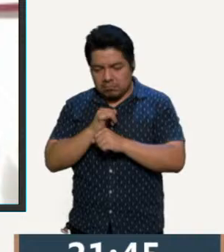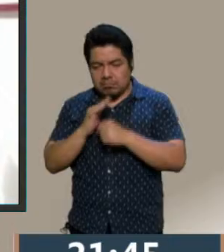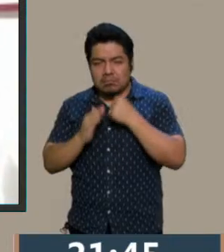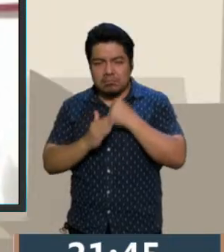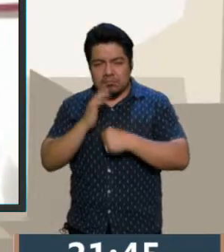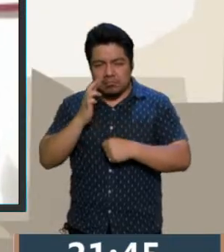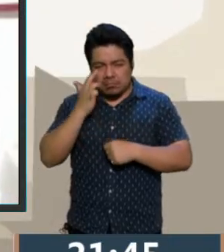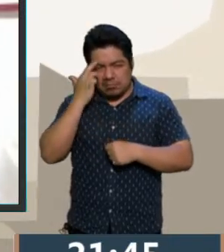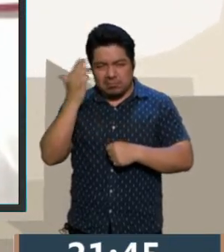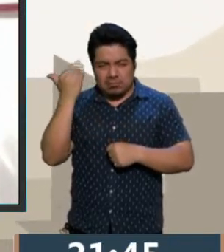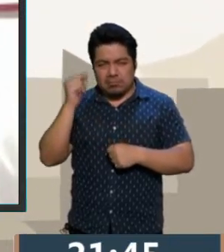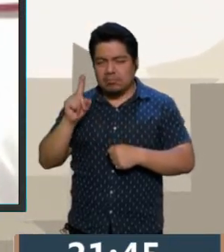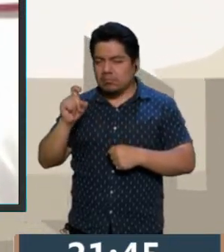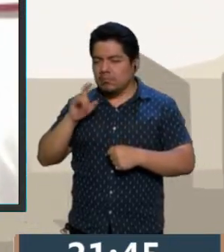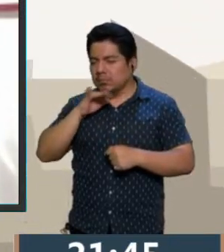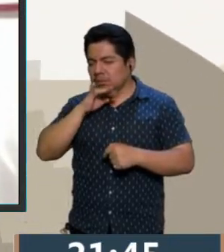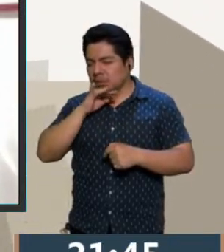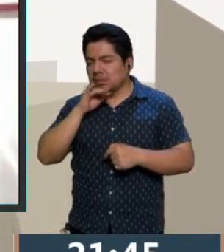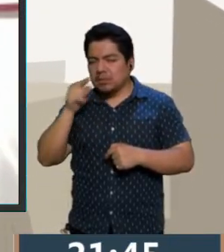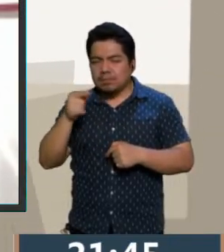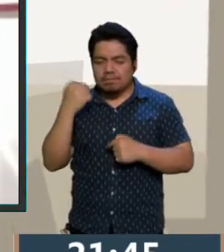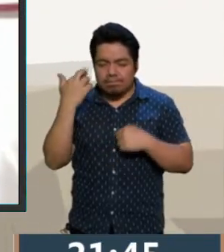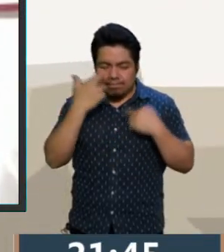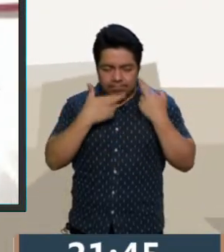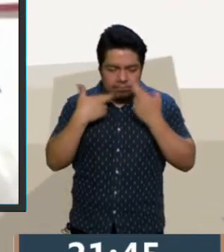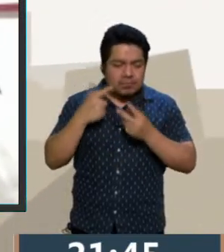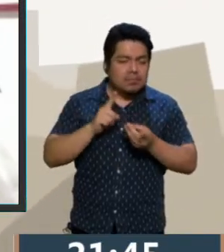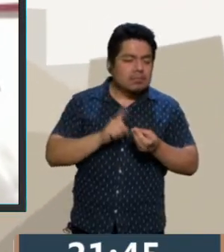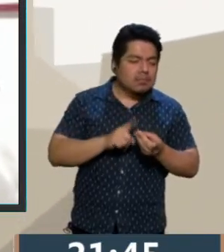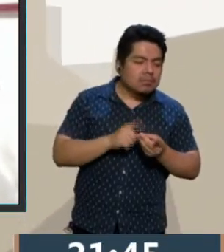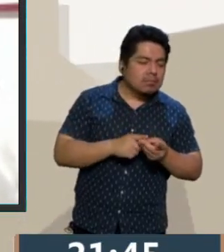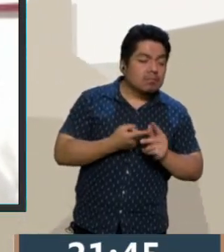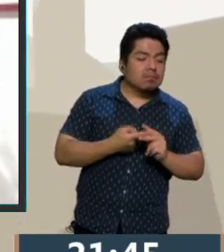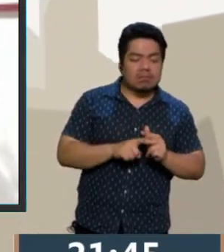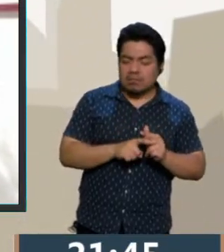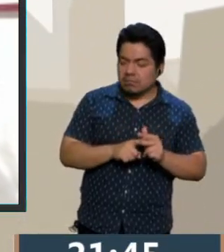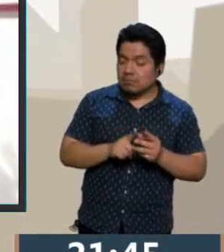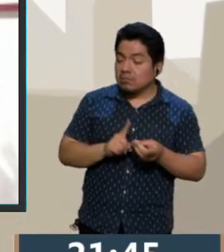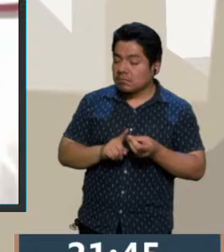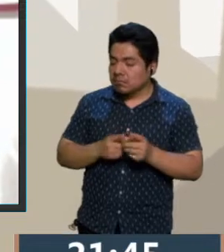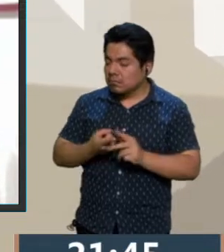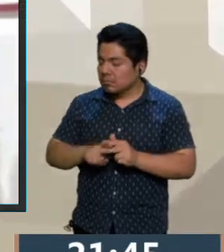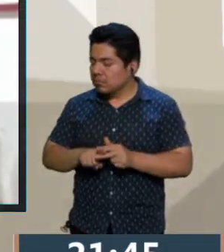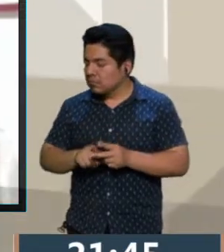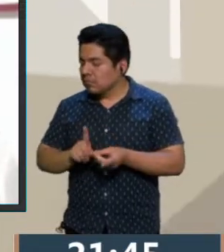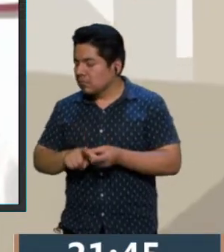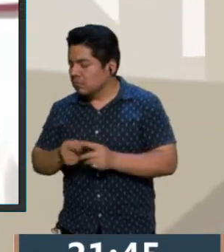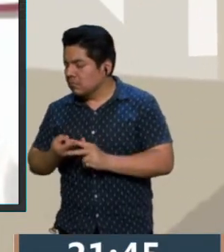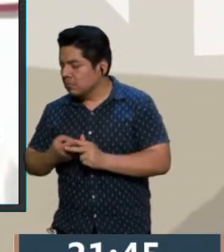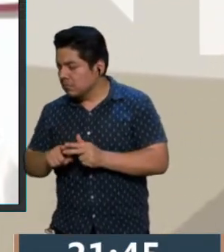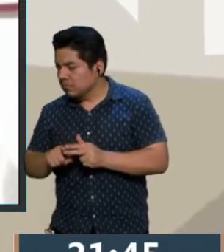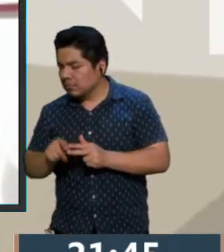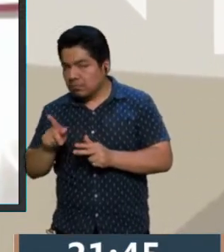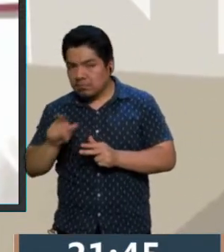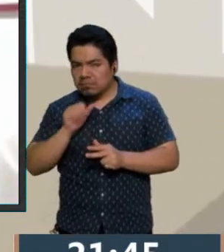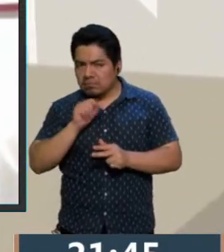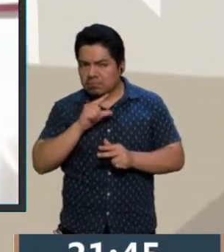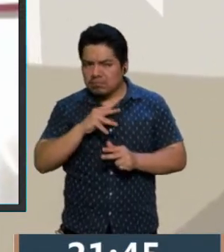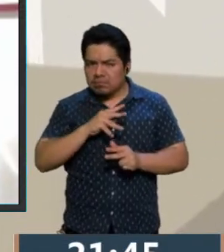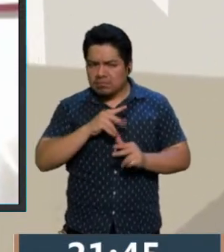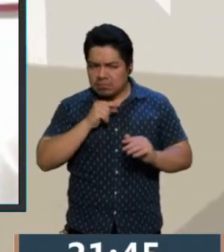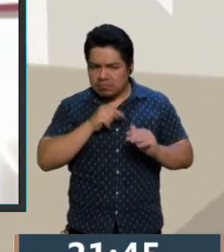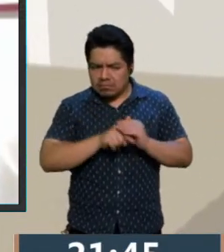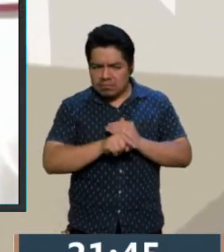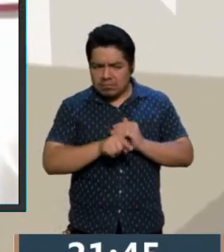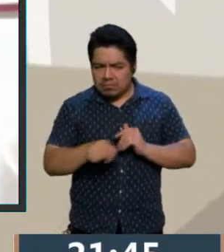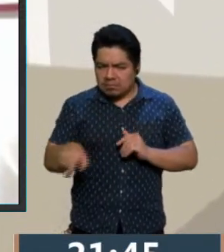la fuente del agua que estaba afectada en la alcaldía Benito Juárez. Sin embargo, también recibimos denuncias por